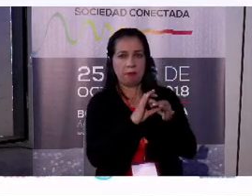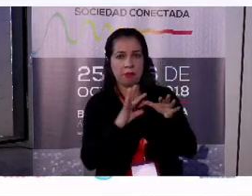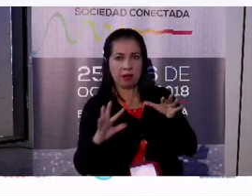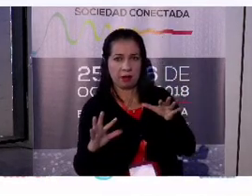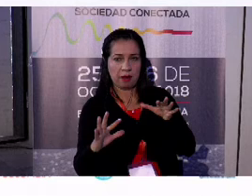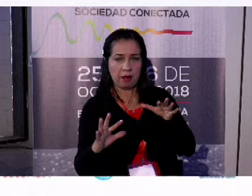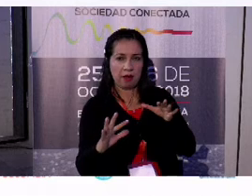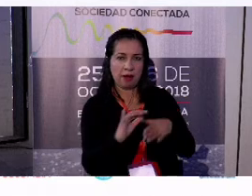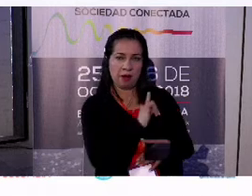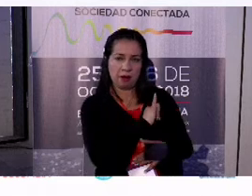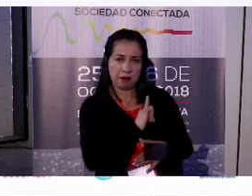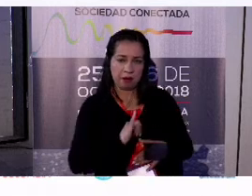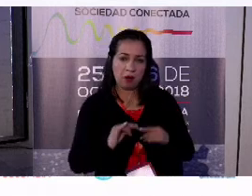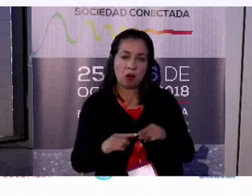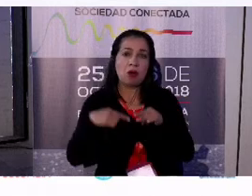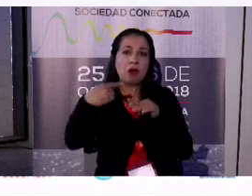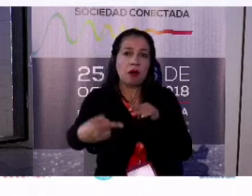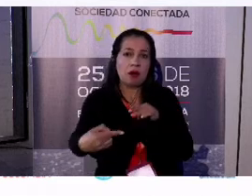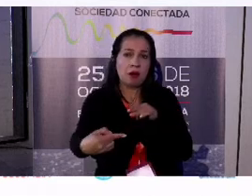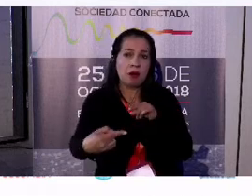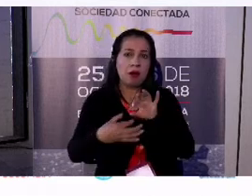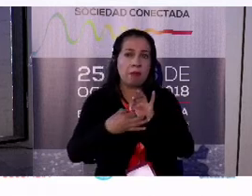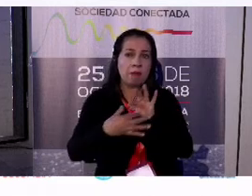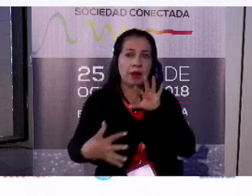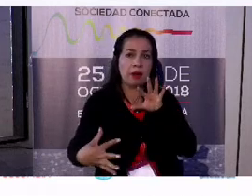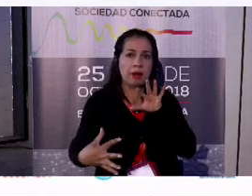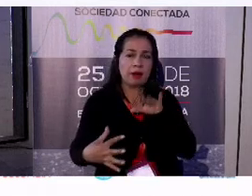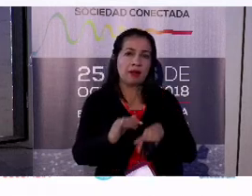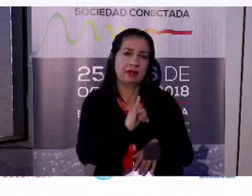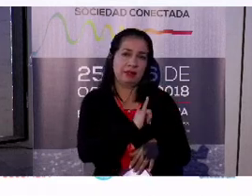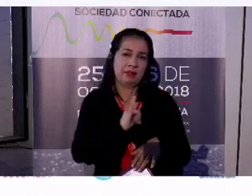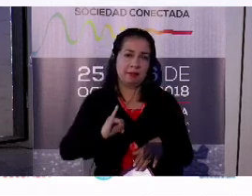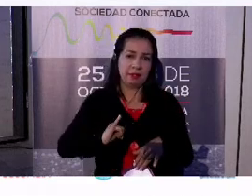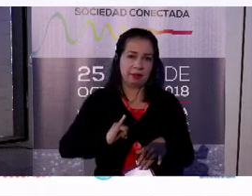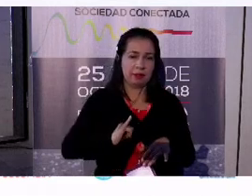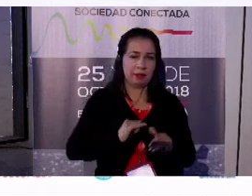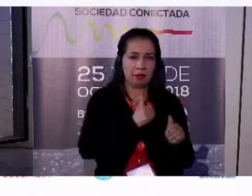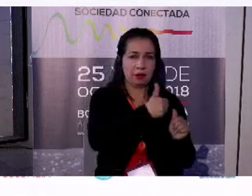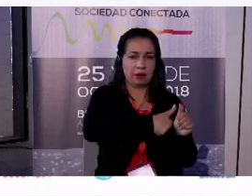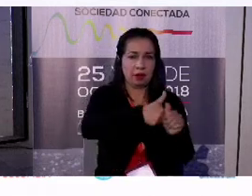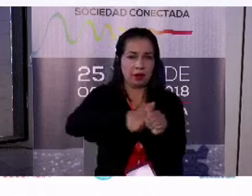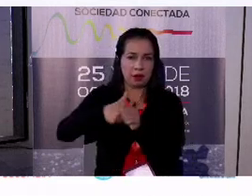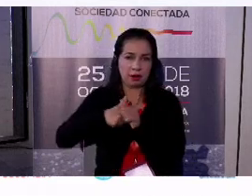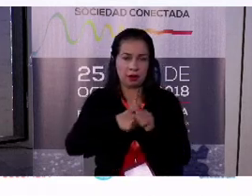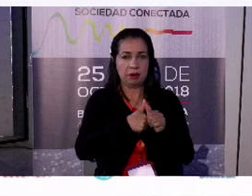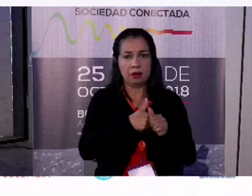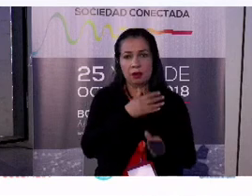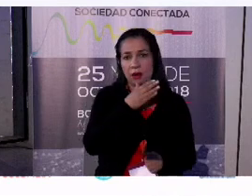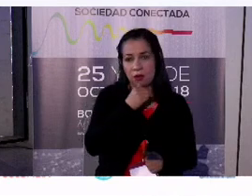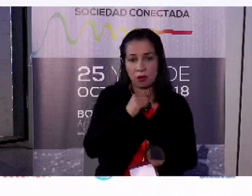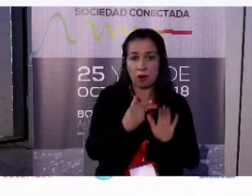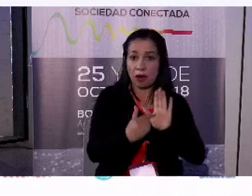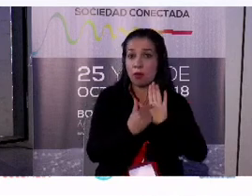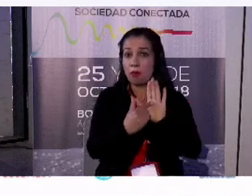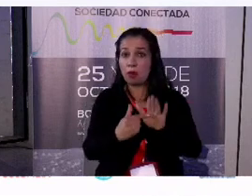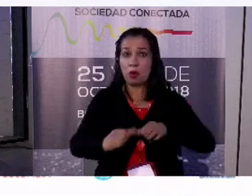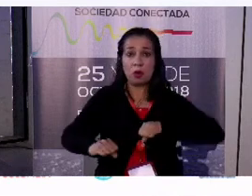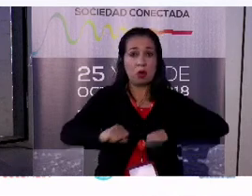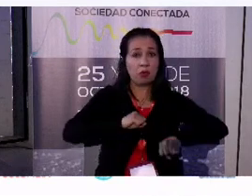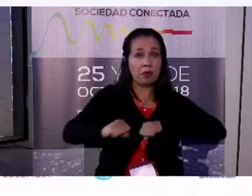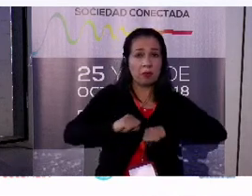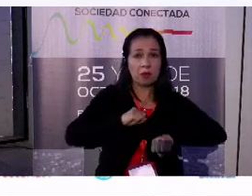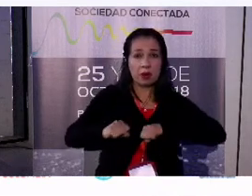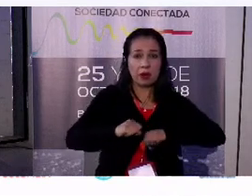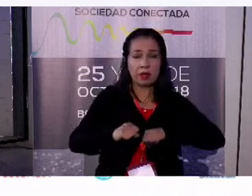independiente del que sigue del próximo no hay modelo de movilidad por lo